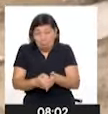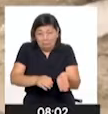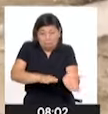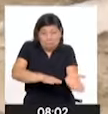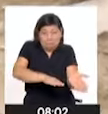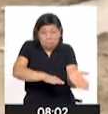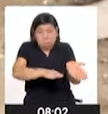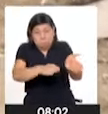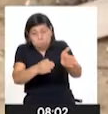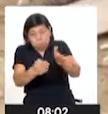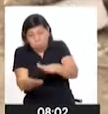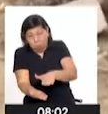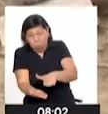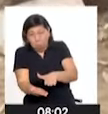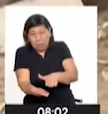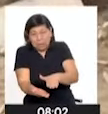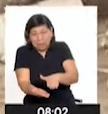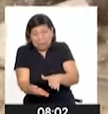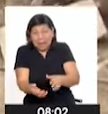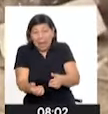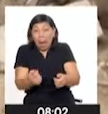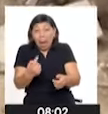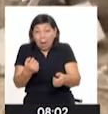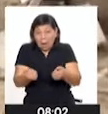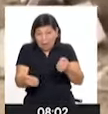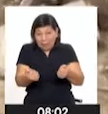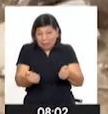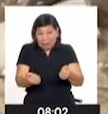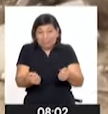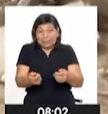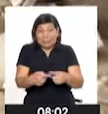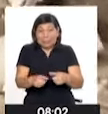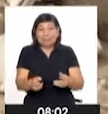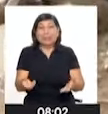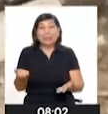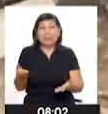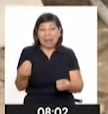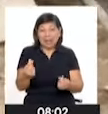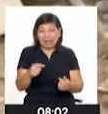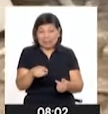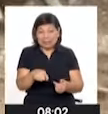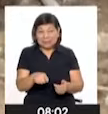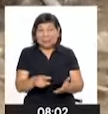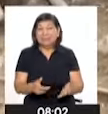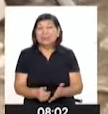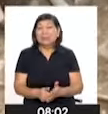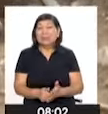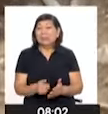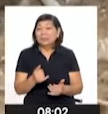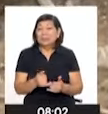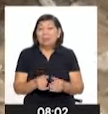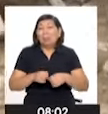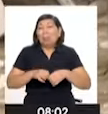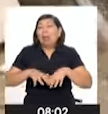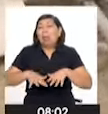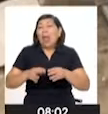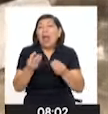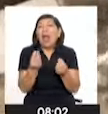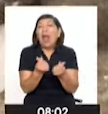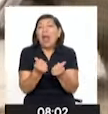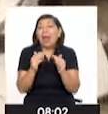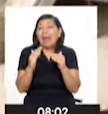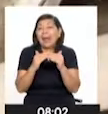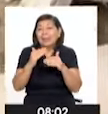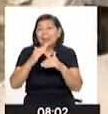cabina completamente destrozado, la arena que transportaba este volquete ha terminado pues regado en